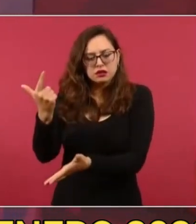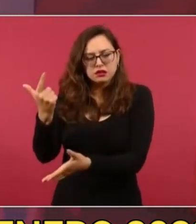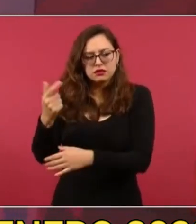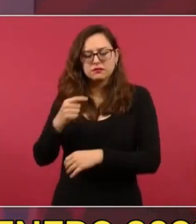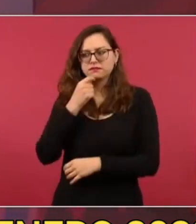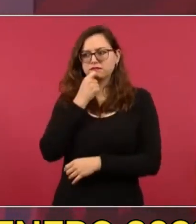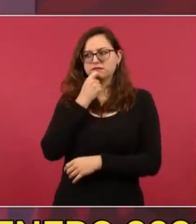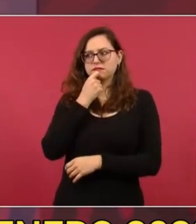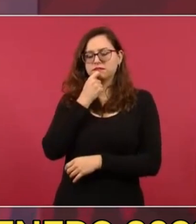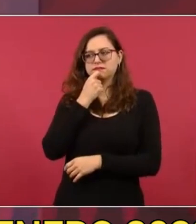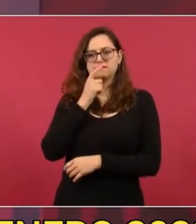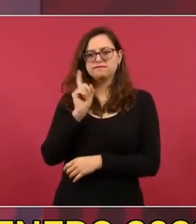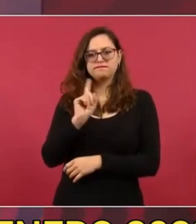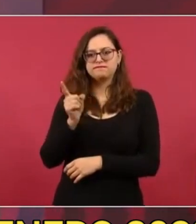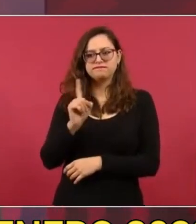entra en psicosis,